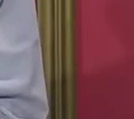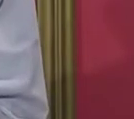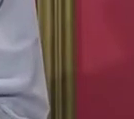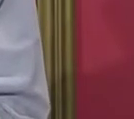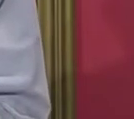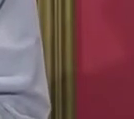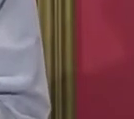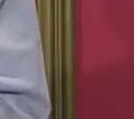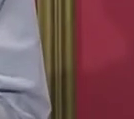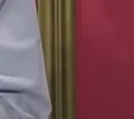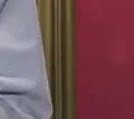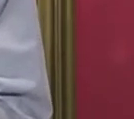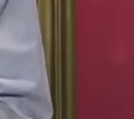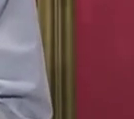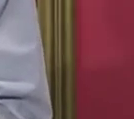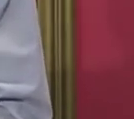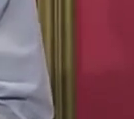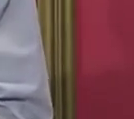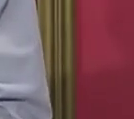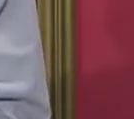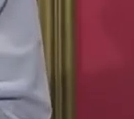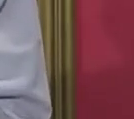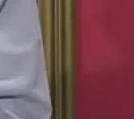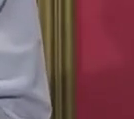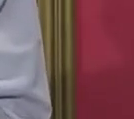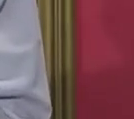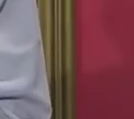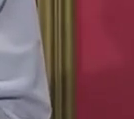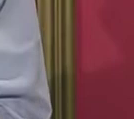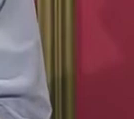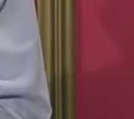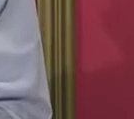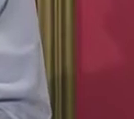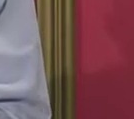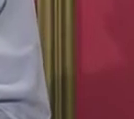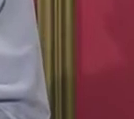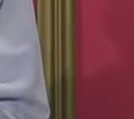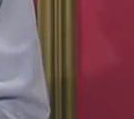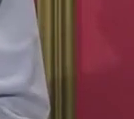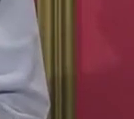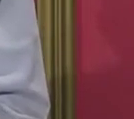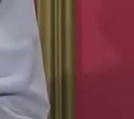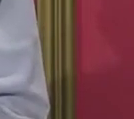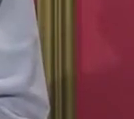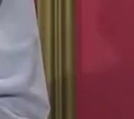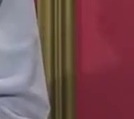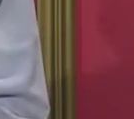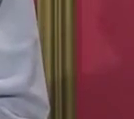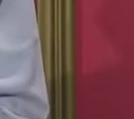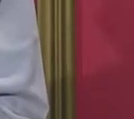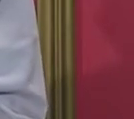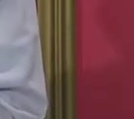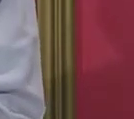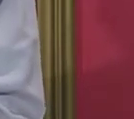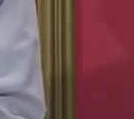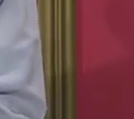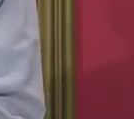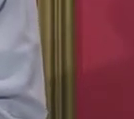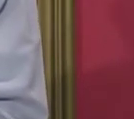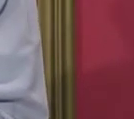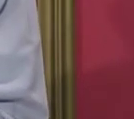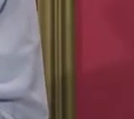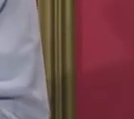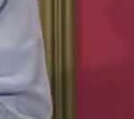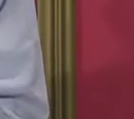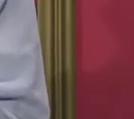nada, estaba bien. Como a la semana le enviamos a hacer otros exámenes, le hicimos 3 exámenes a Jorman Elí y este niño